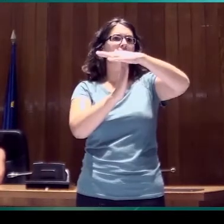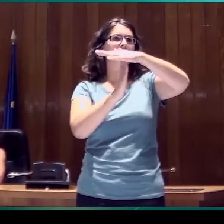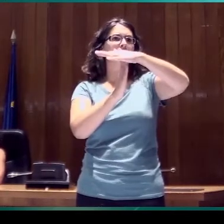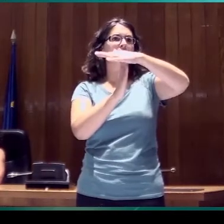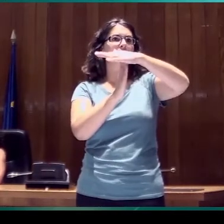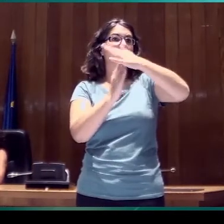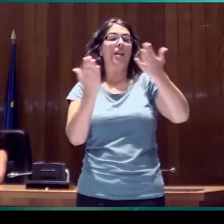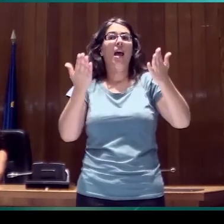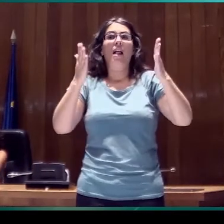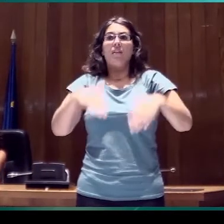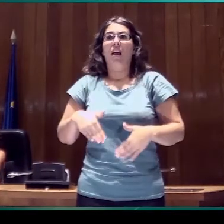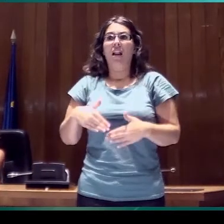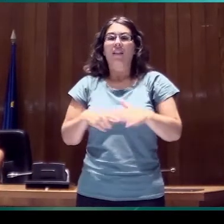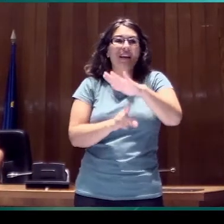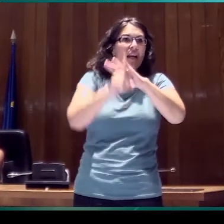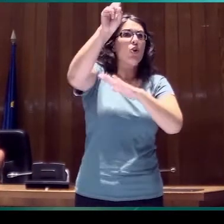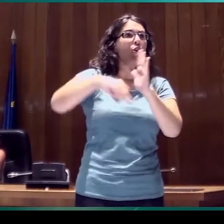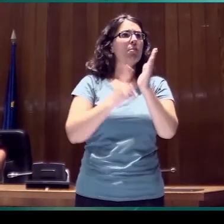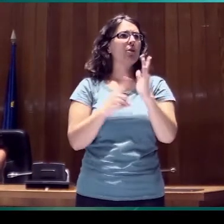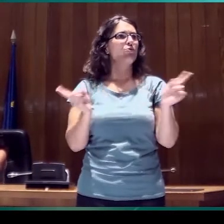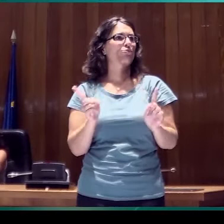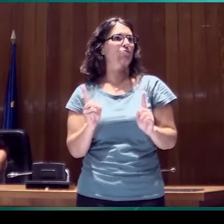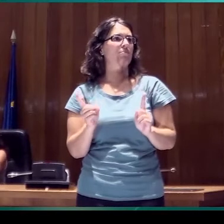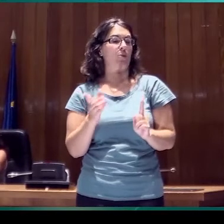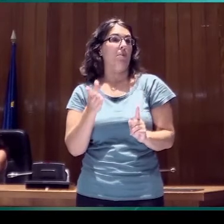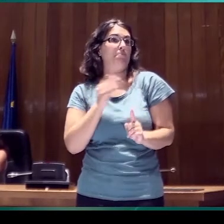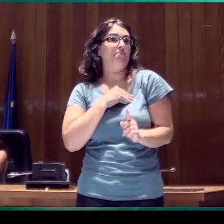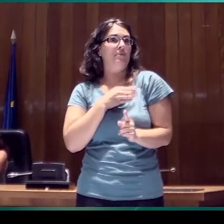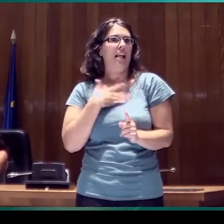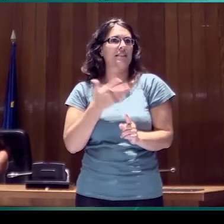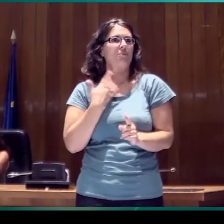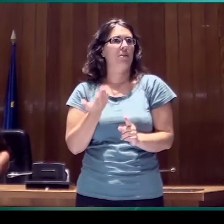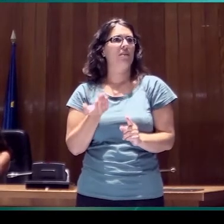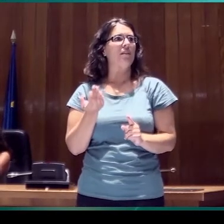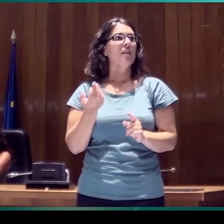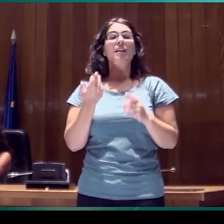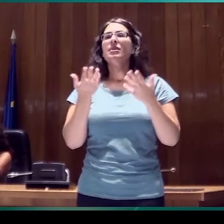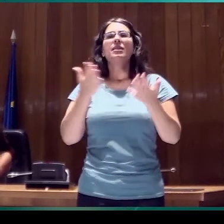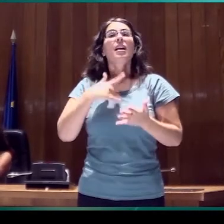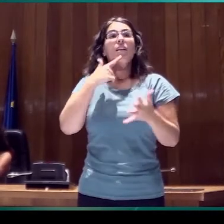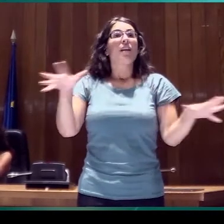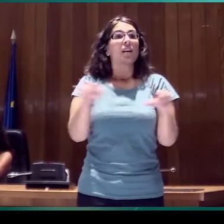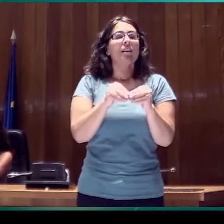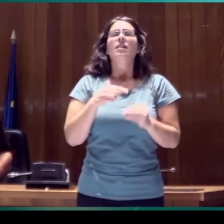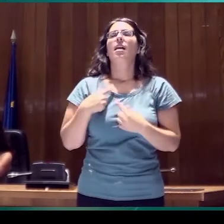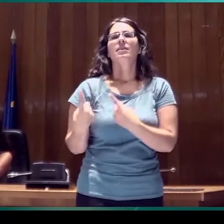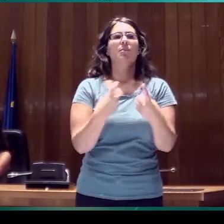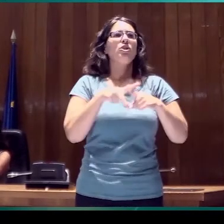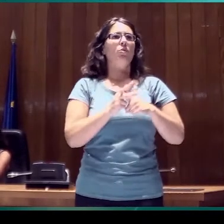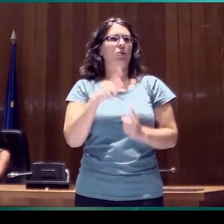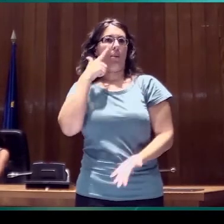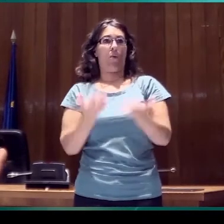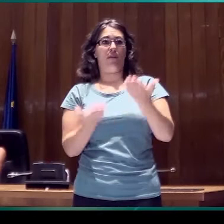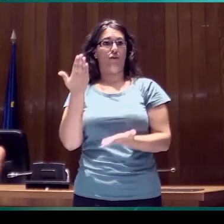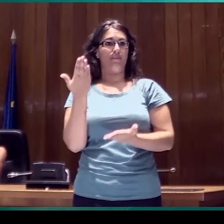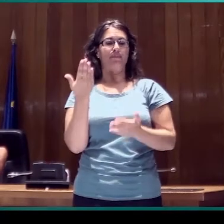no ha llegado a desarrollarse del todo. Así que necesitamos instrumentos de evaluación. El pistoletazo